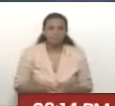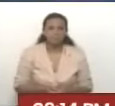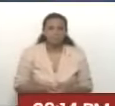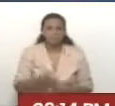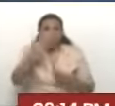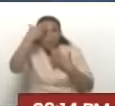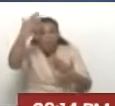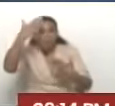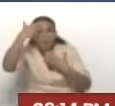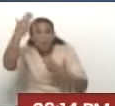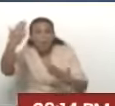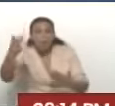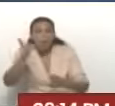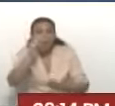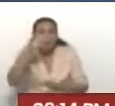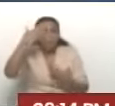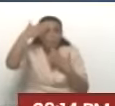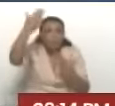Wilfredo.